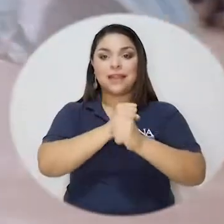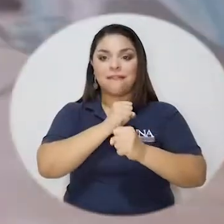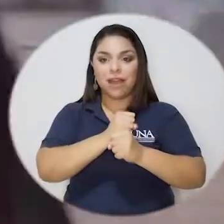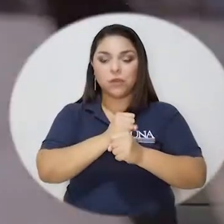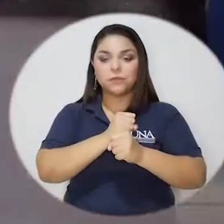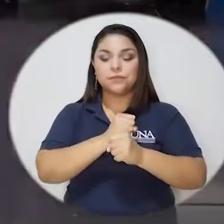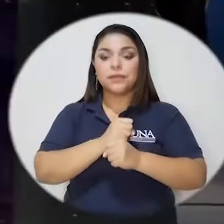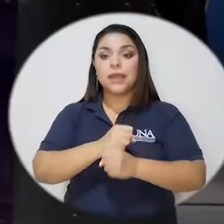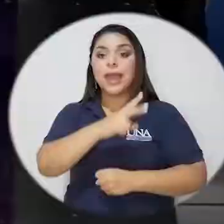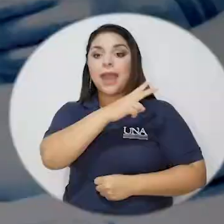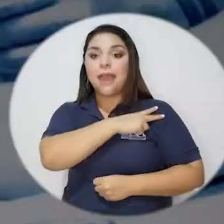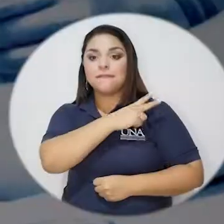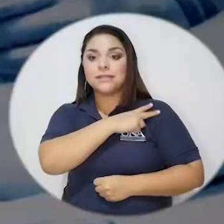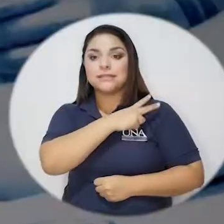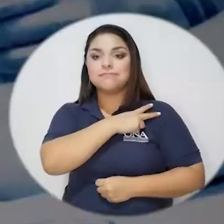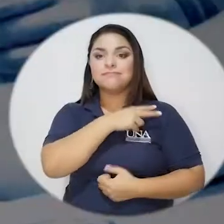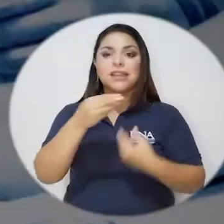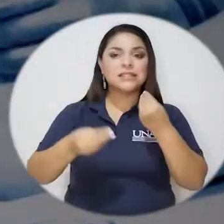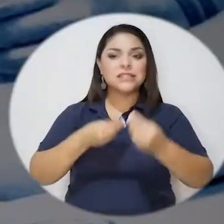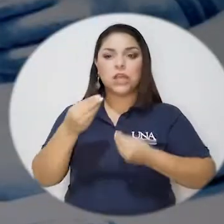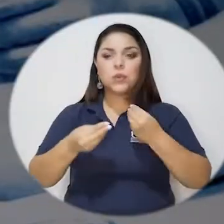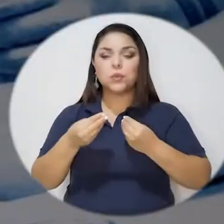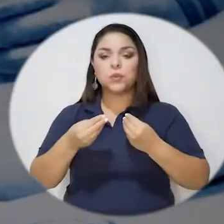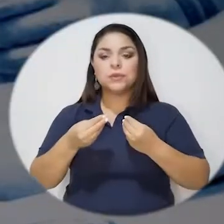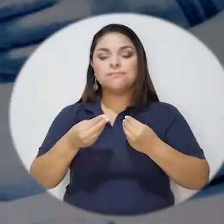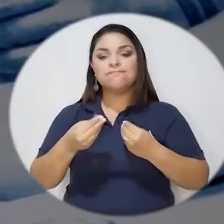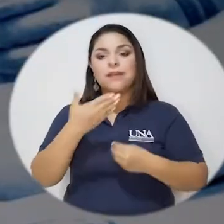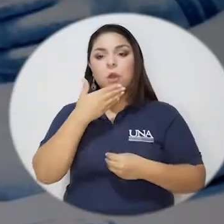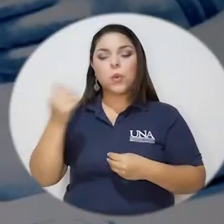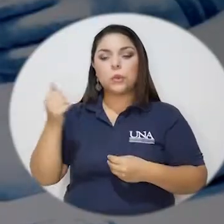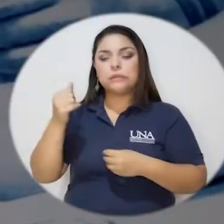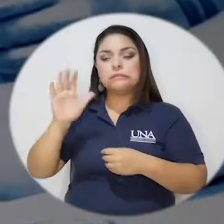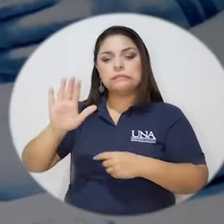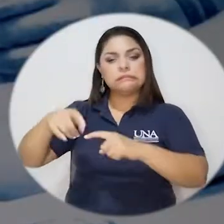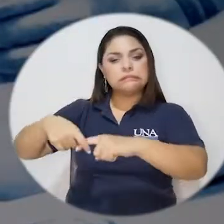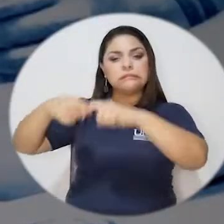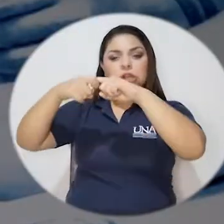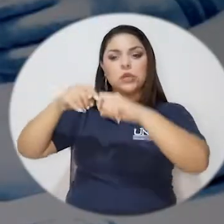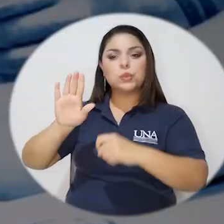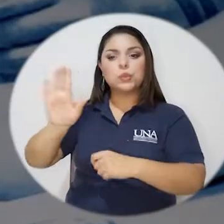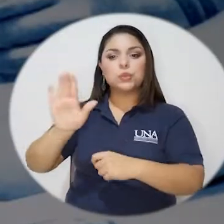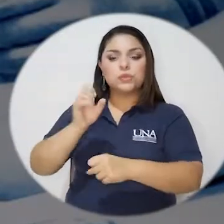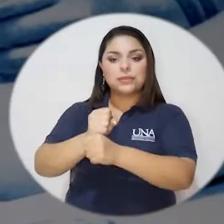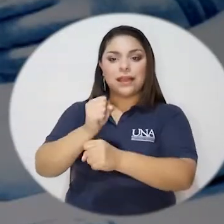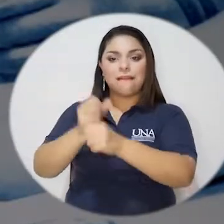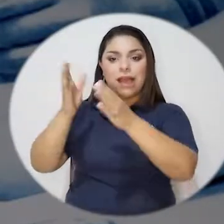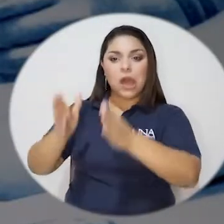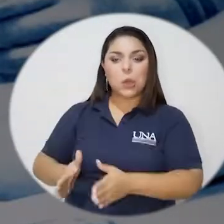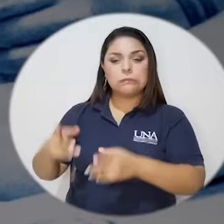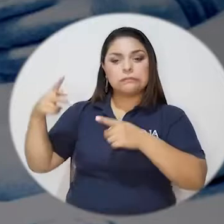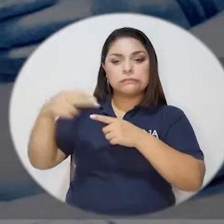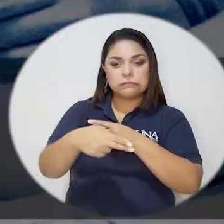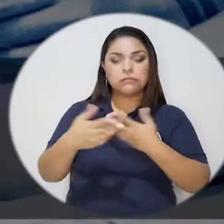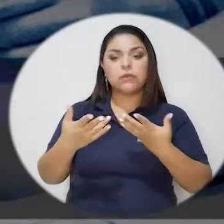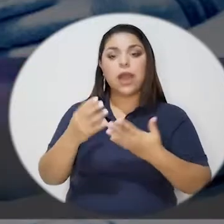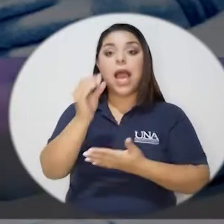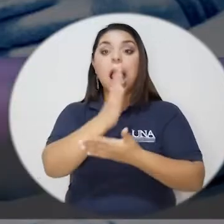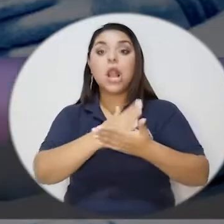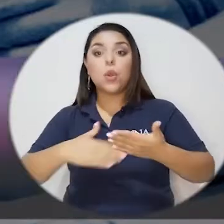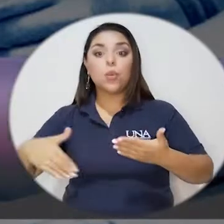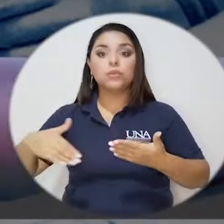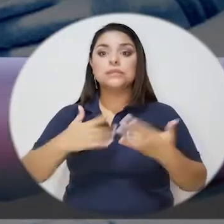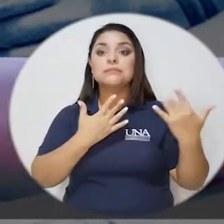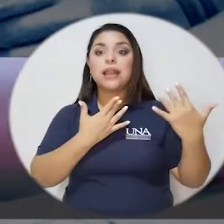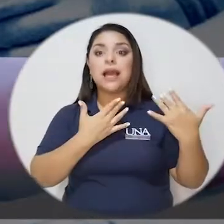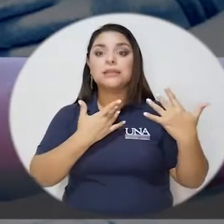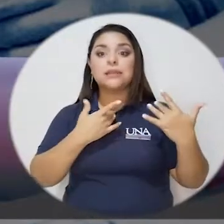trabajo, los patronos tuvieron que prescindir de sus funcionarios, algunos